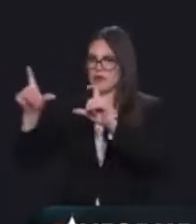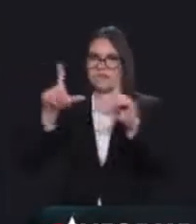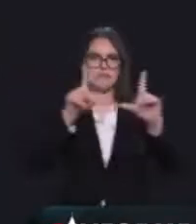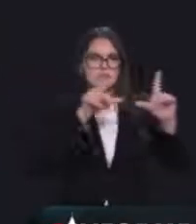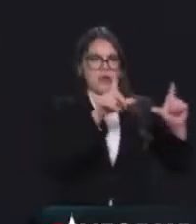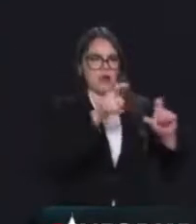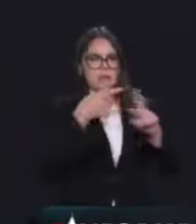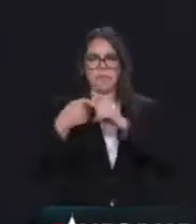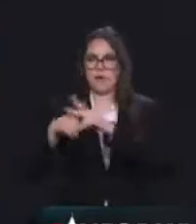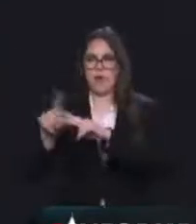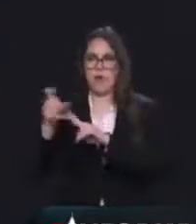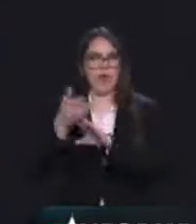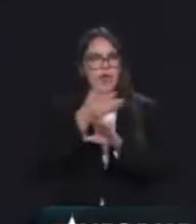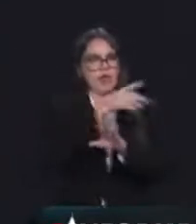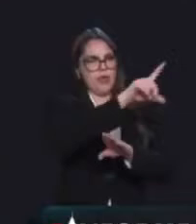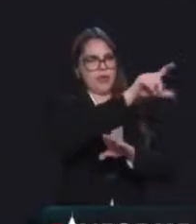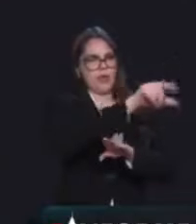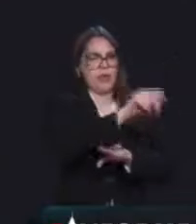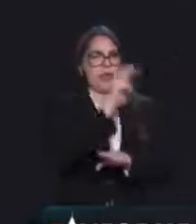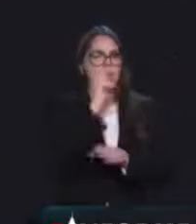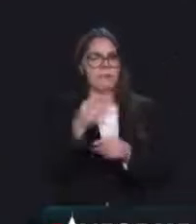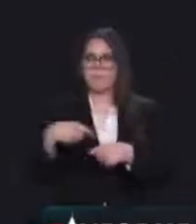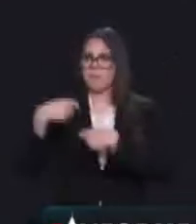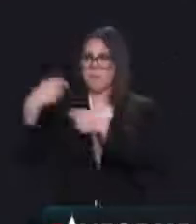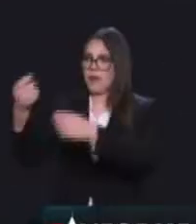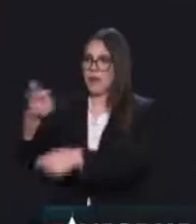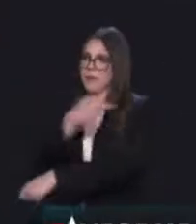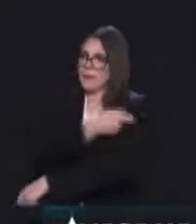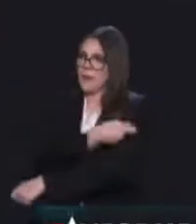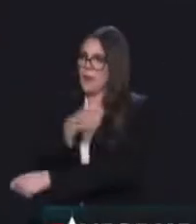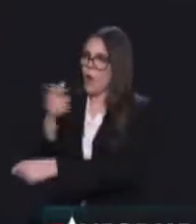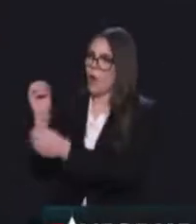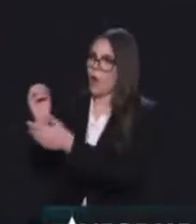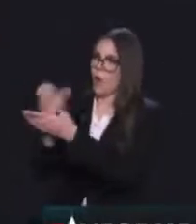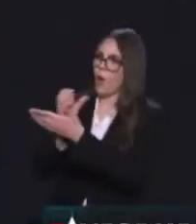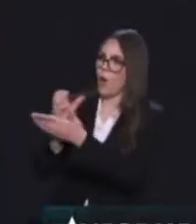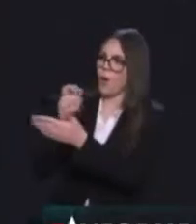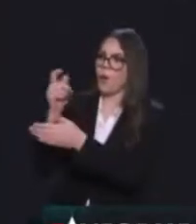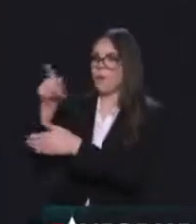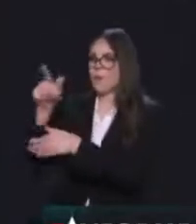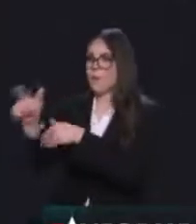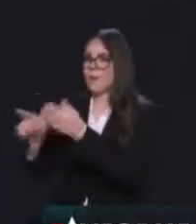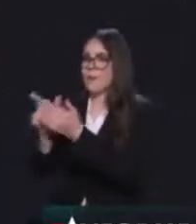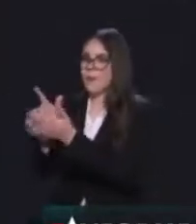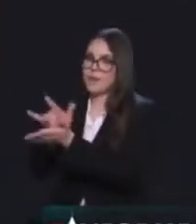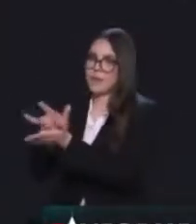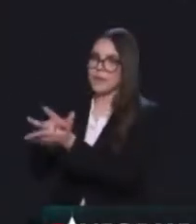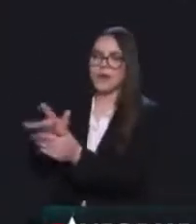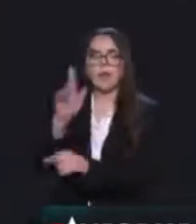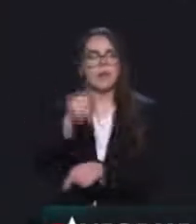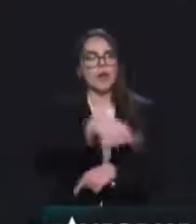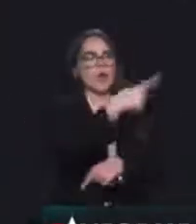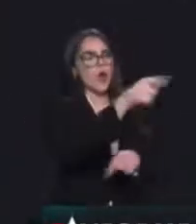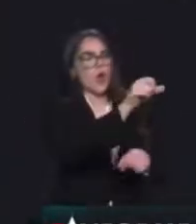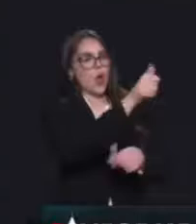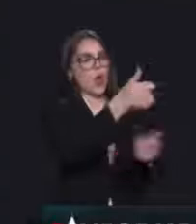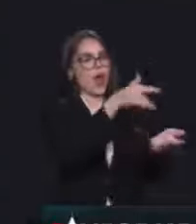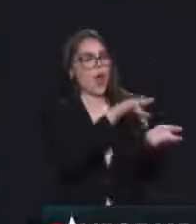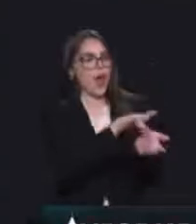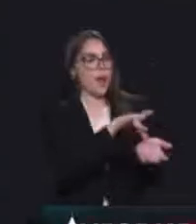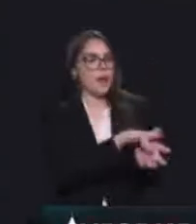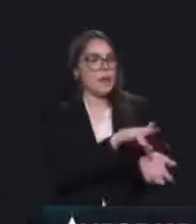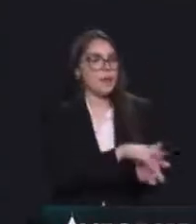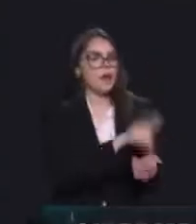foto después, a uno le das un tratamiento, ahora sí que literalmente una vacuna, ¿no? O una política social, y al otro le das algún tipo otro tipo de tratamiento que en medicina